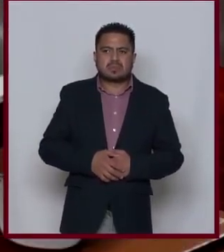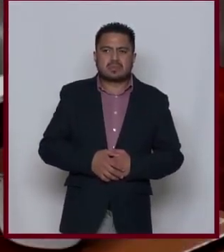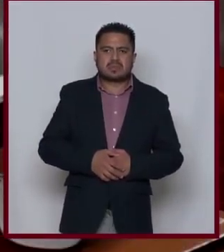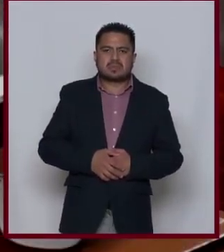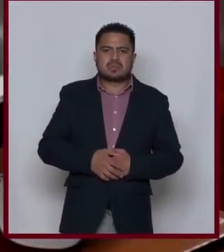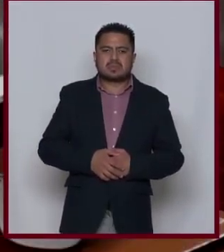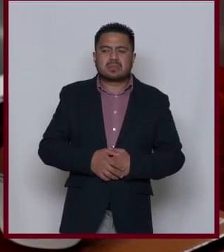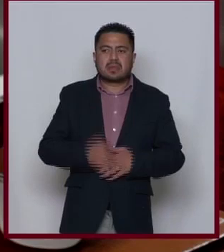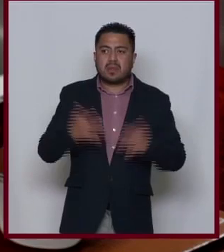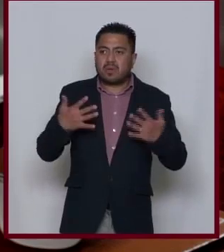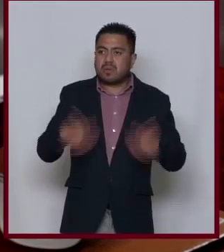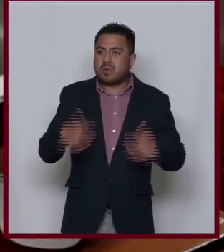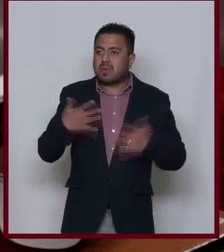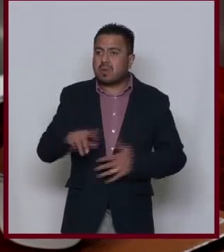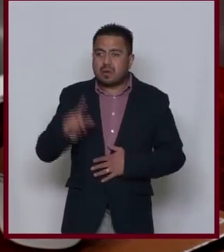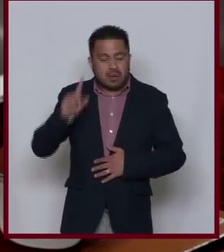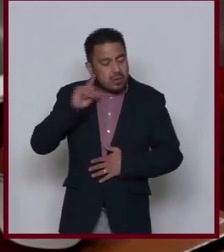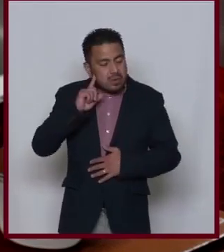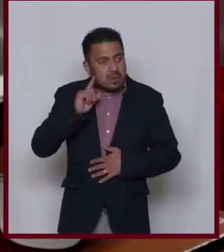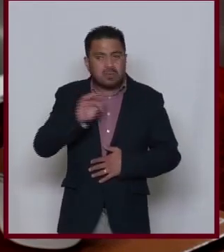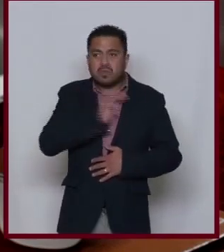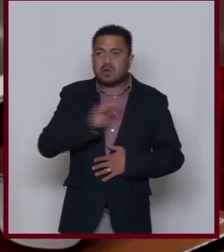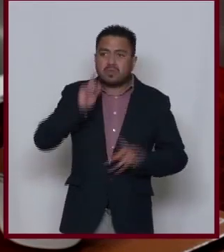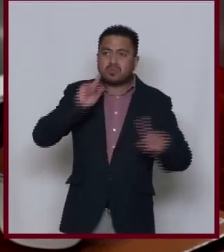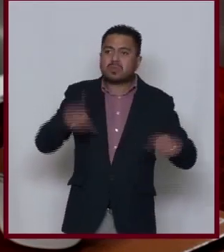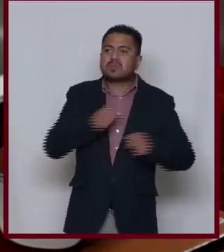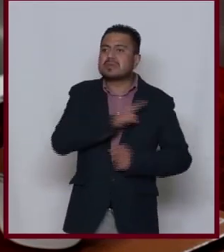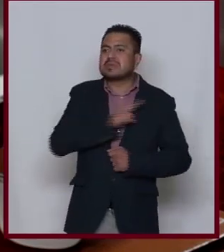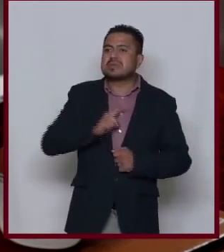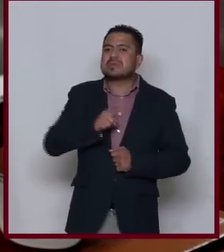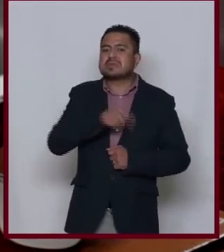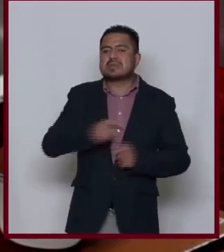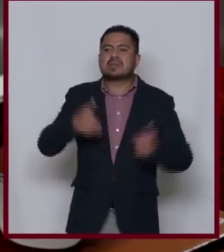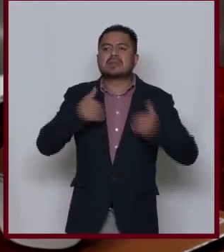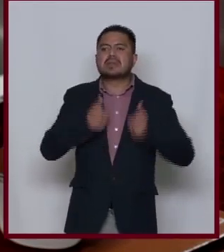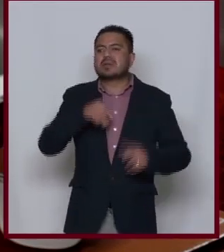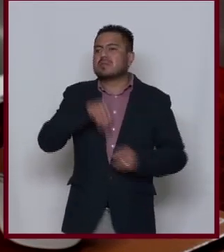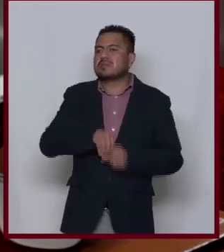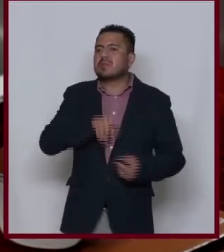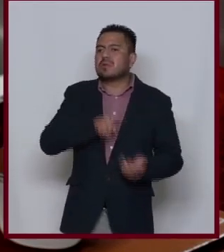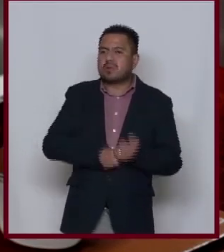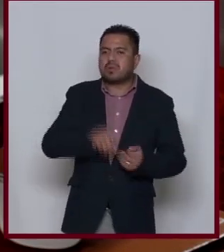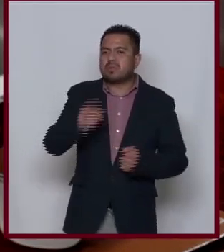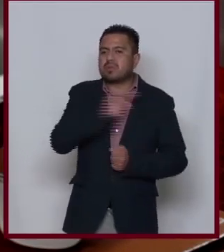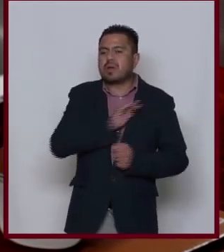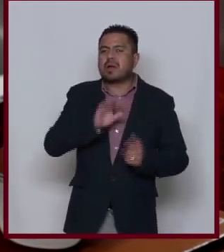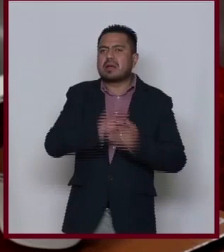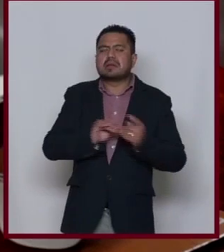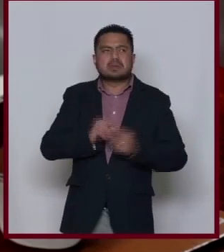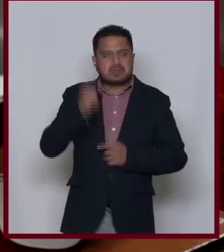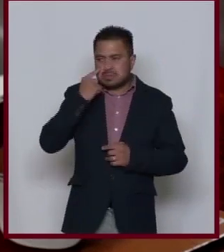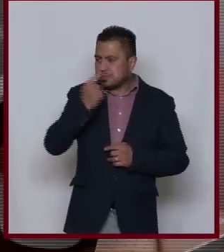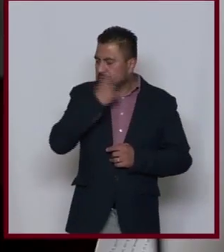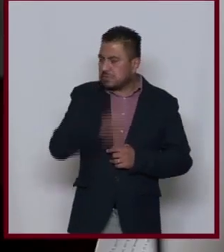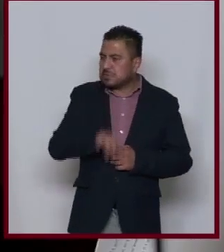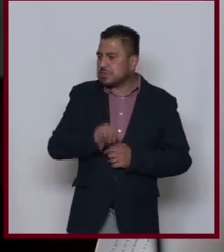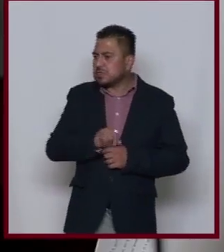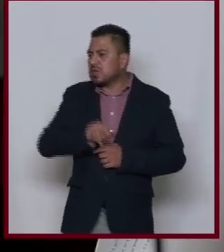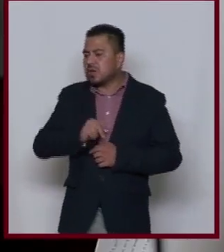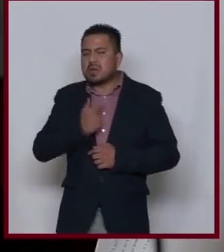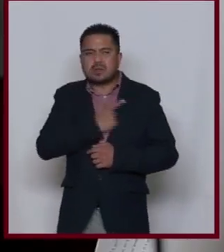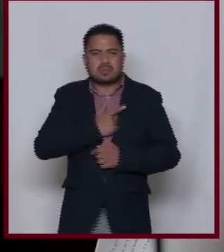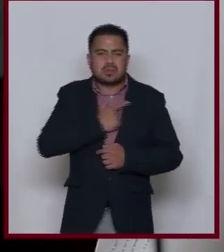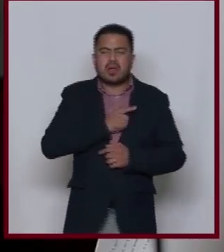De repente es ¿what? Y sí puede ser música, pero hay que entender los códigos para poder decir me gusta o no, ¿por qué?